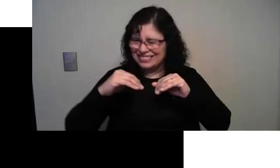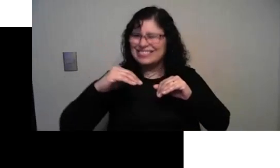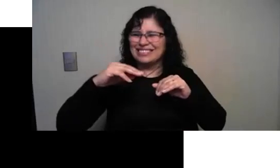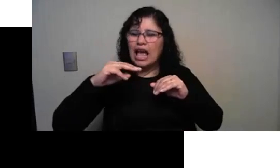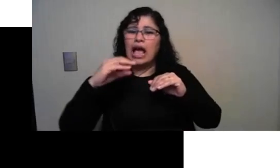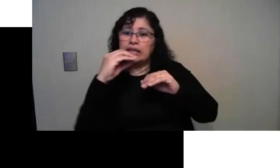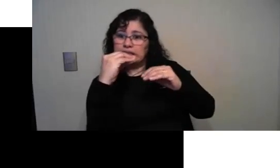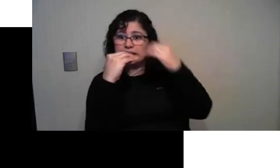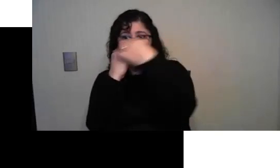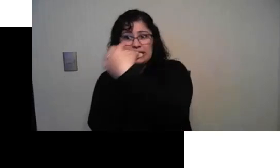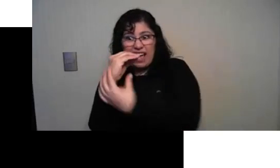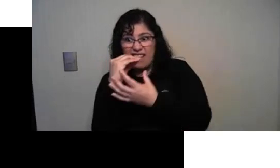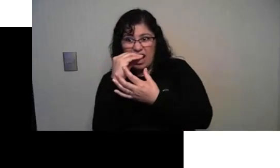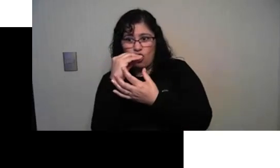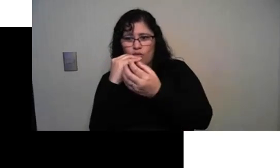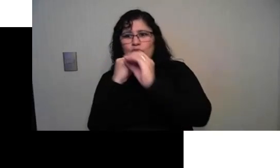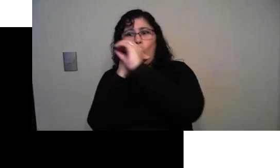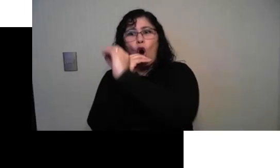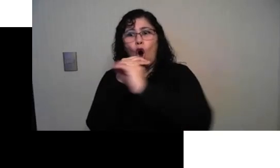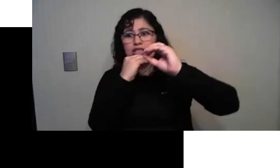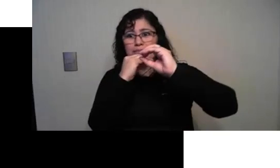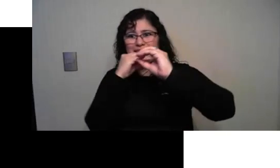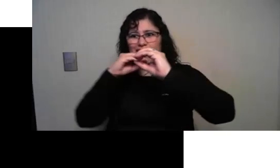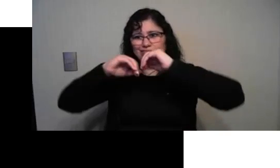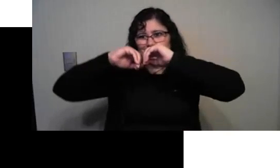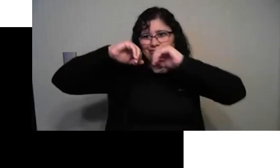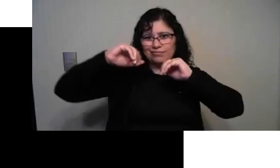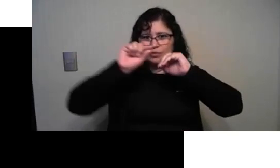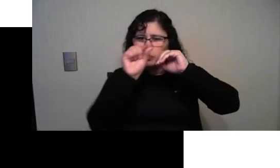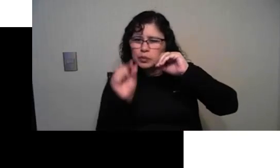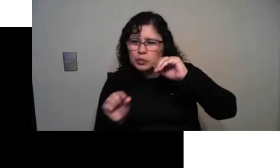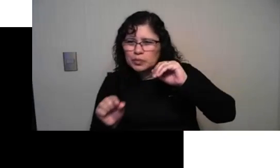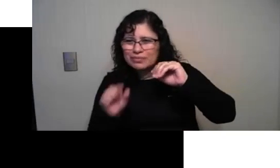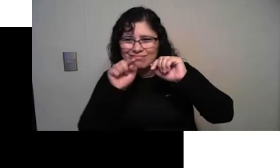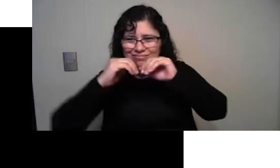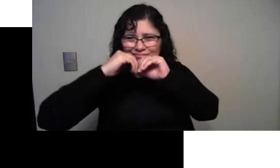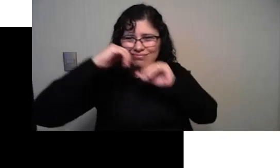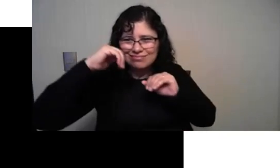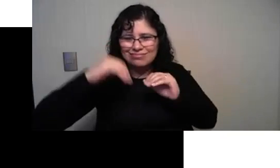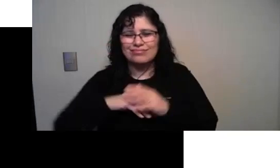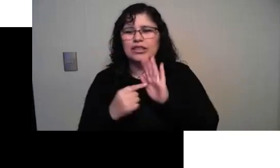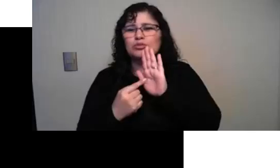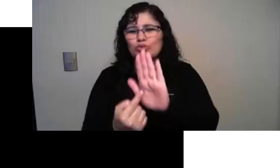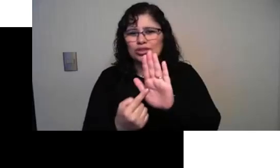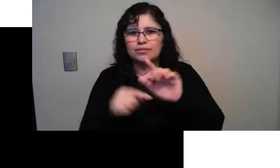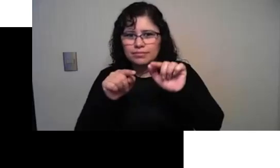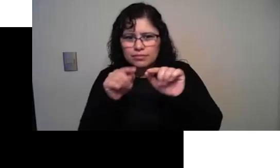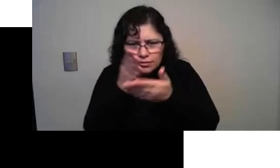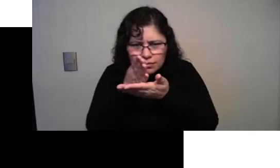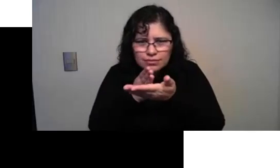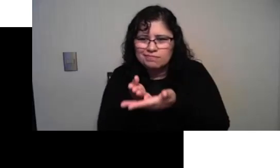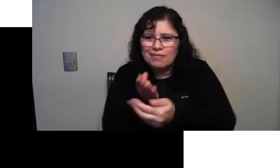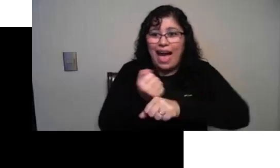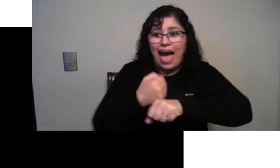lóbulo occipital. No lo podemos ver en esta imagen, pero esta estructura abarca hacia